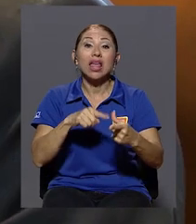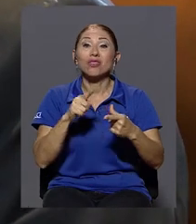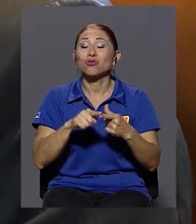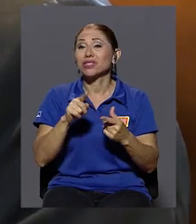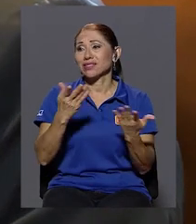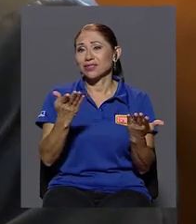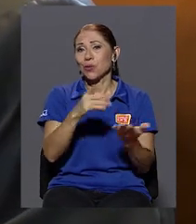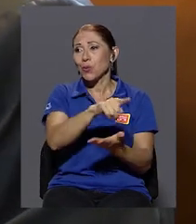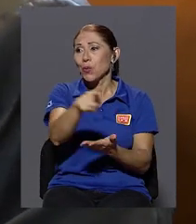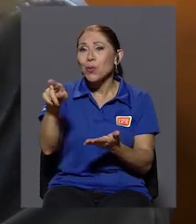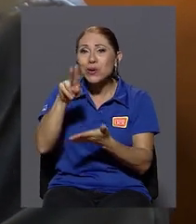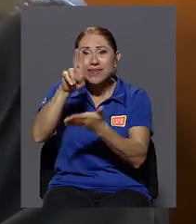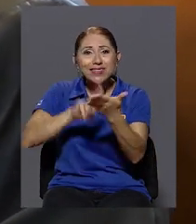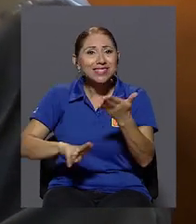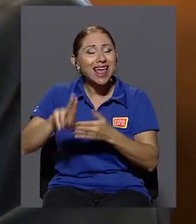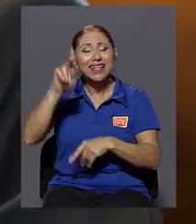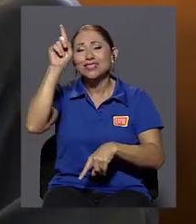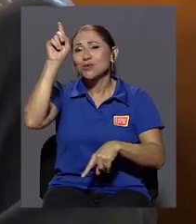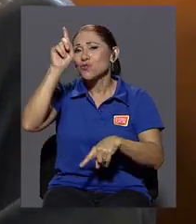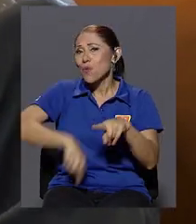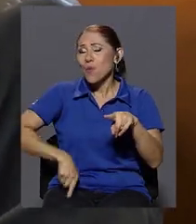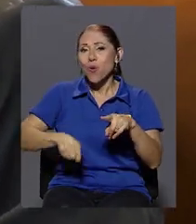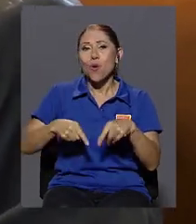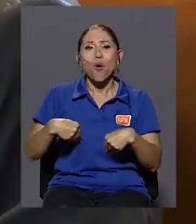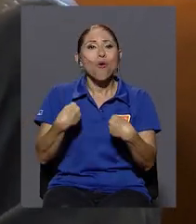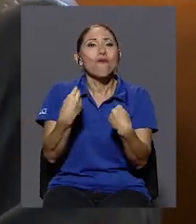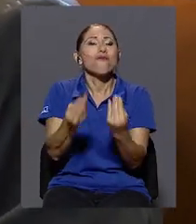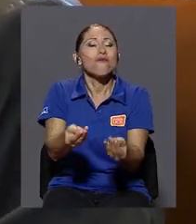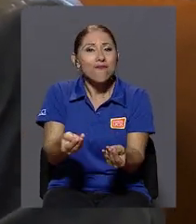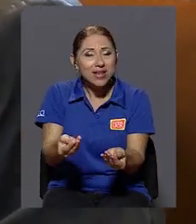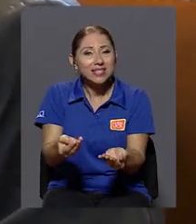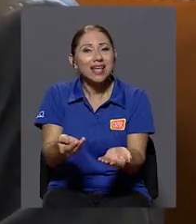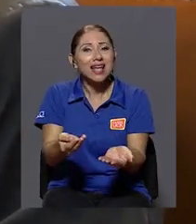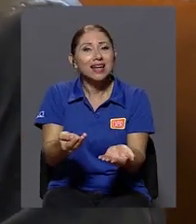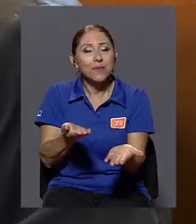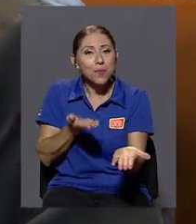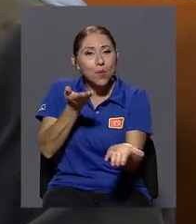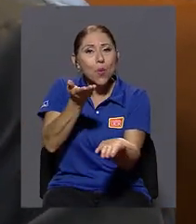las universidades no hemos sido, me parece, capaces de ofrecer